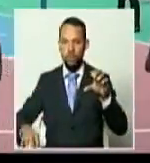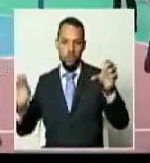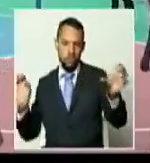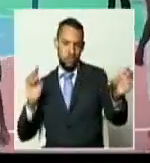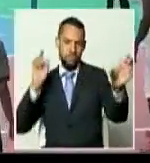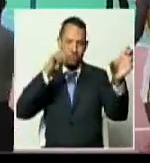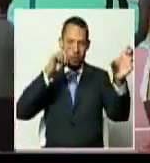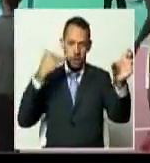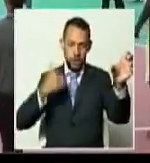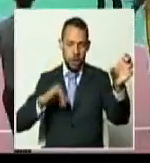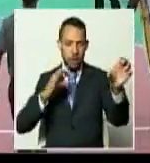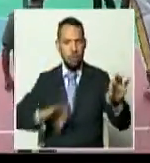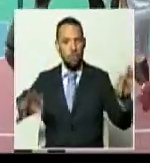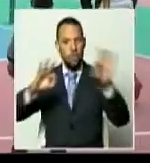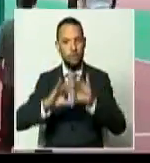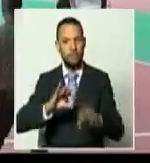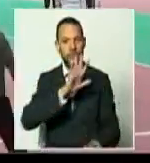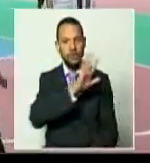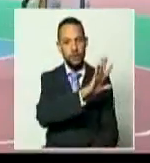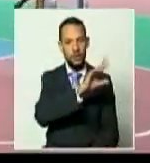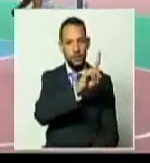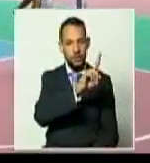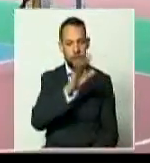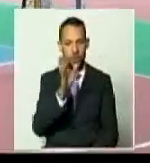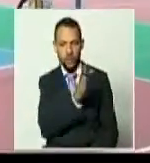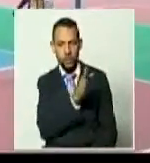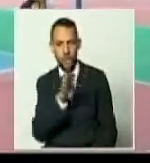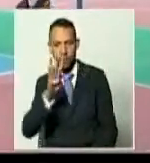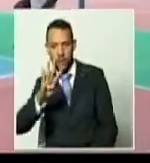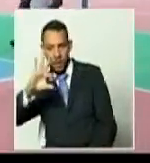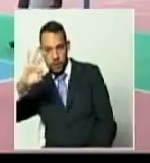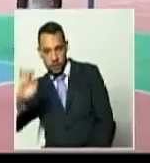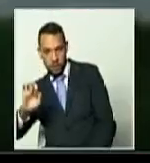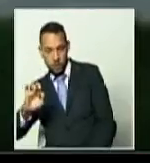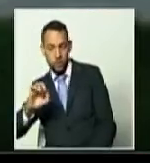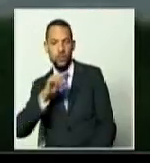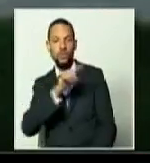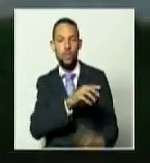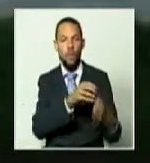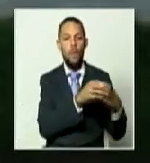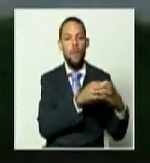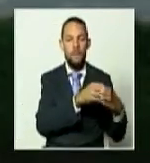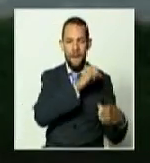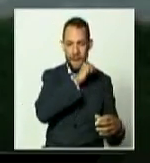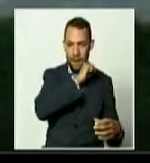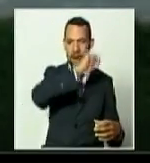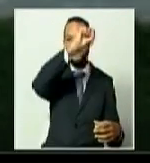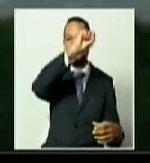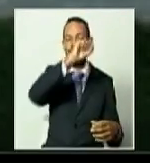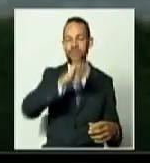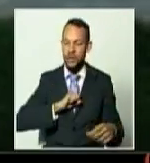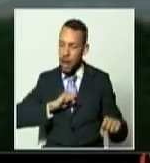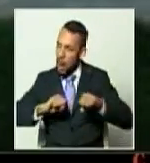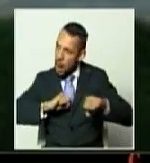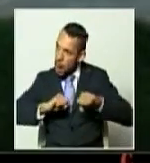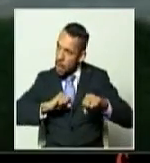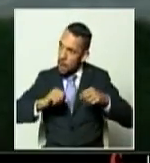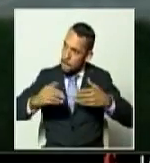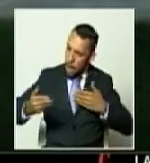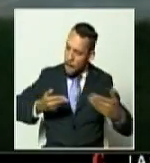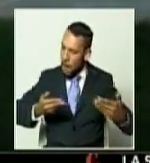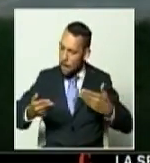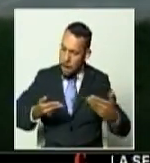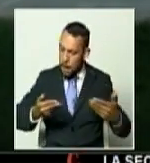Chévere. Con marcador de 51-48, squash se quedó con el título. Fue un partido ahí luchado, el otro contrincante vino a